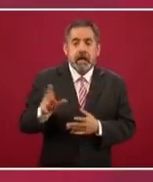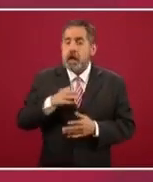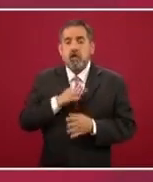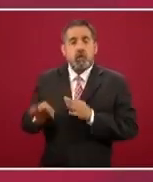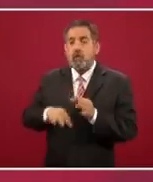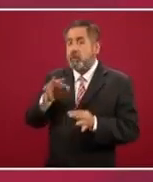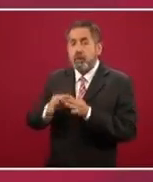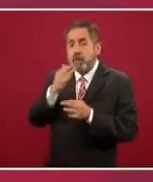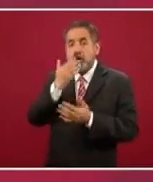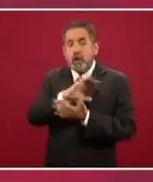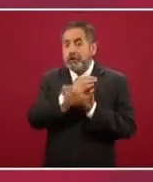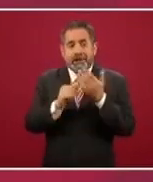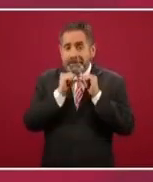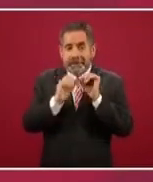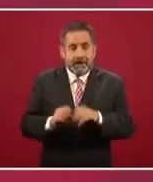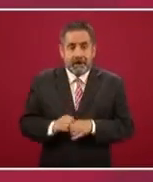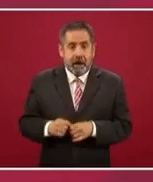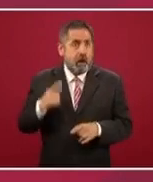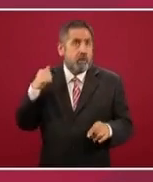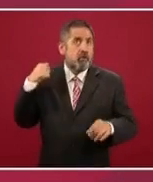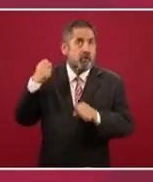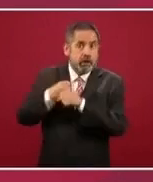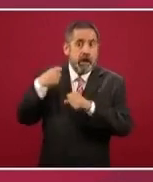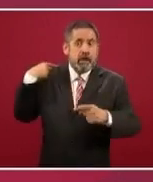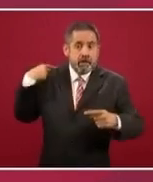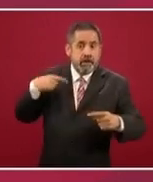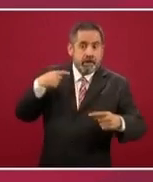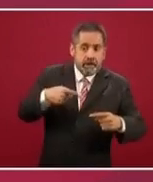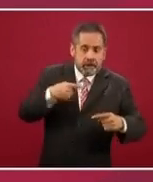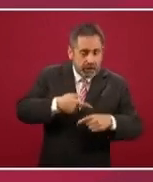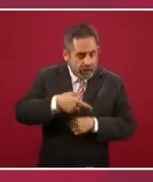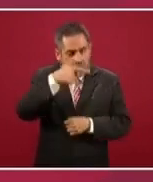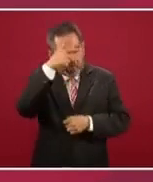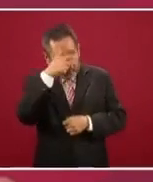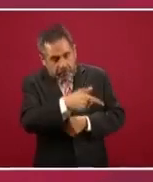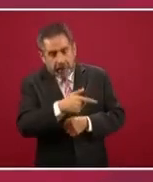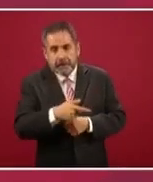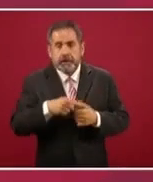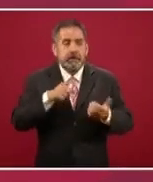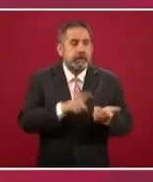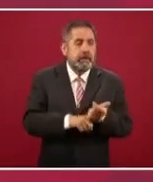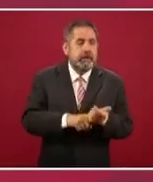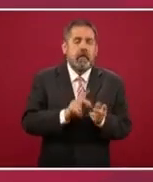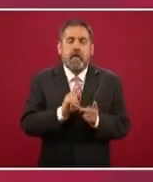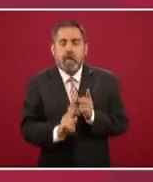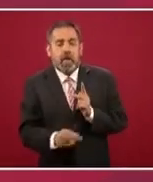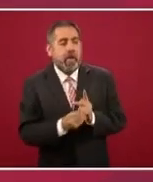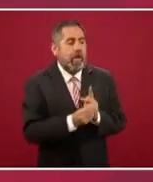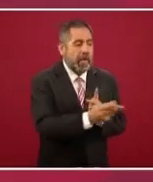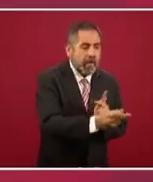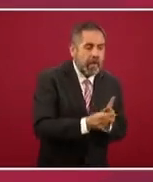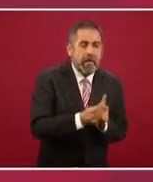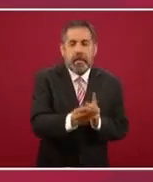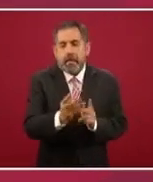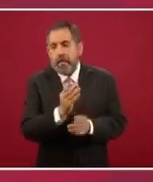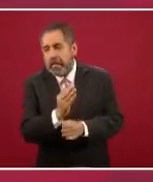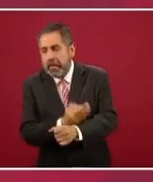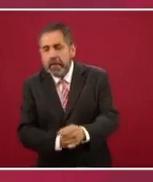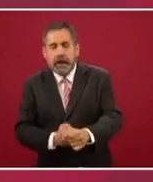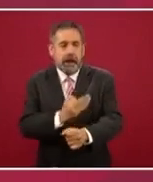cumplido con contratos. A lo largo de varios años, eso lo supimos después, había tenido entregas parciales y tardías, por lo menos